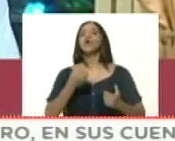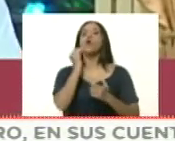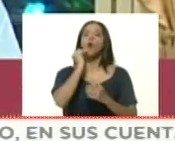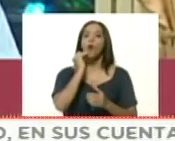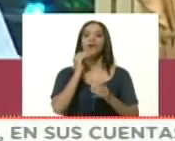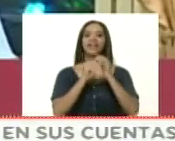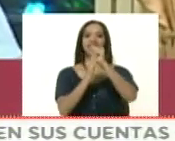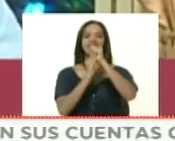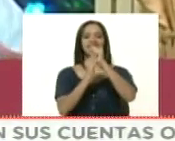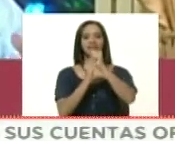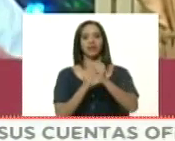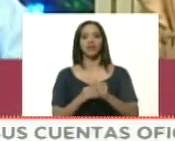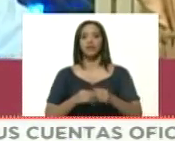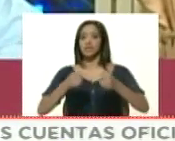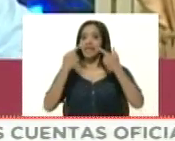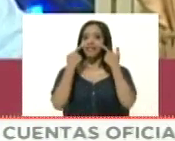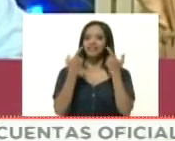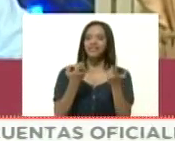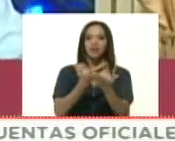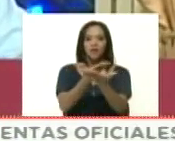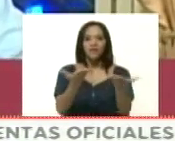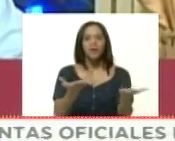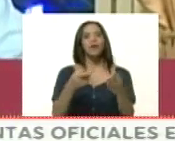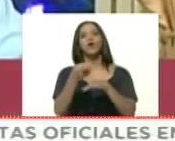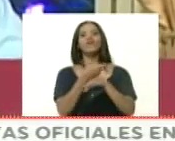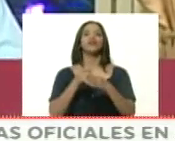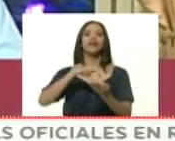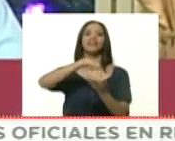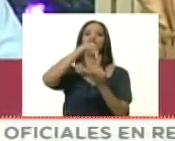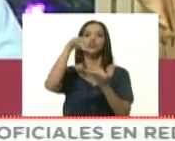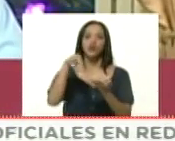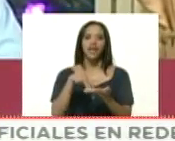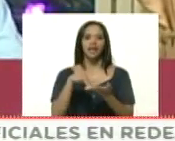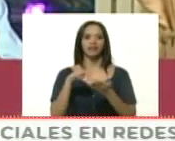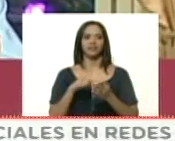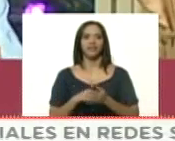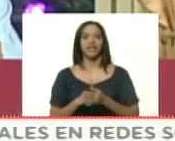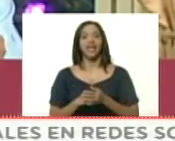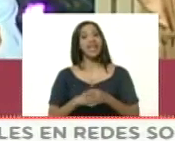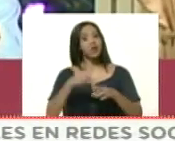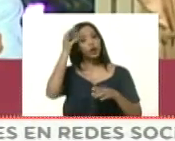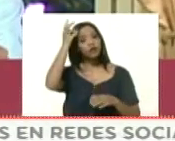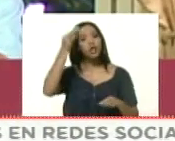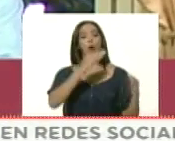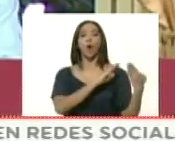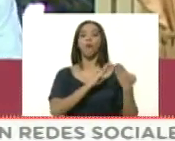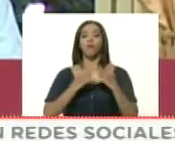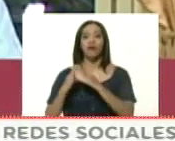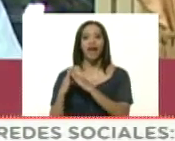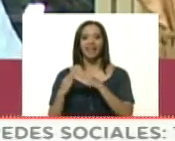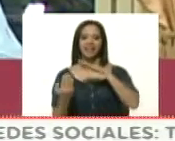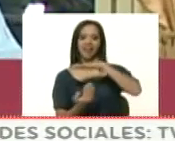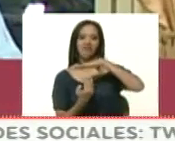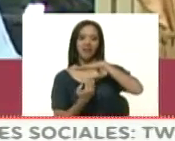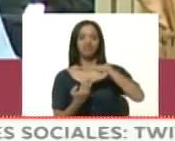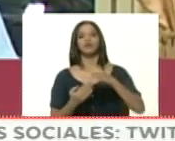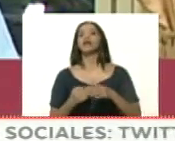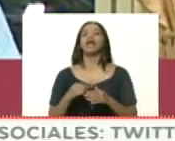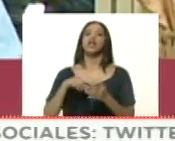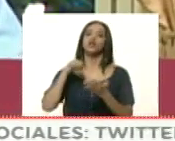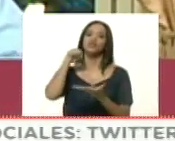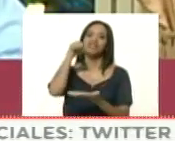líder. Y así lo vemos en el gobierno nacional, en los consejos comunales, en las bases, en los